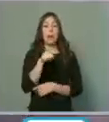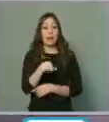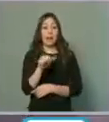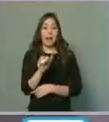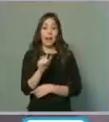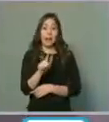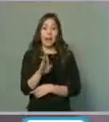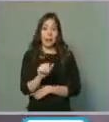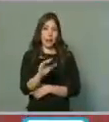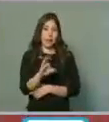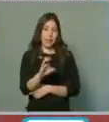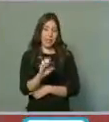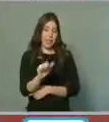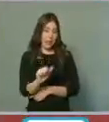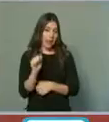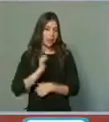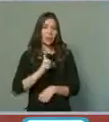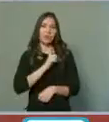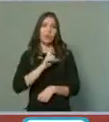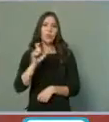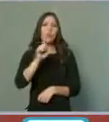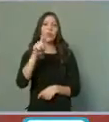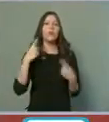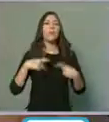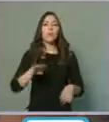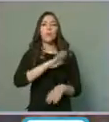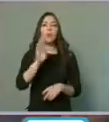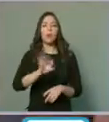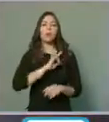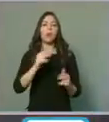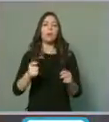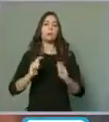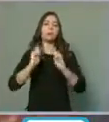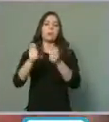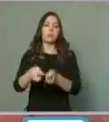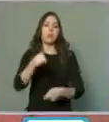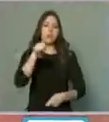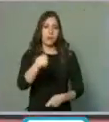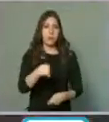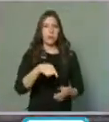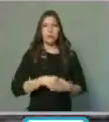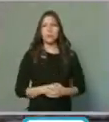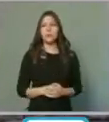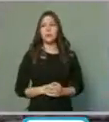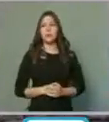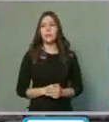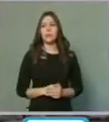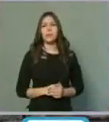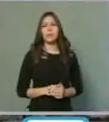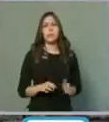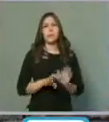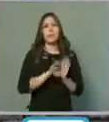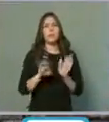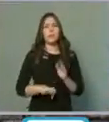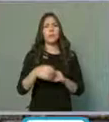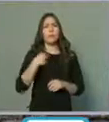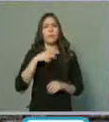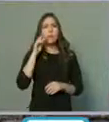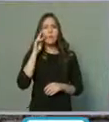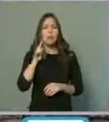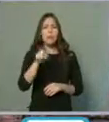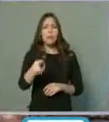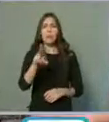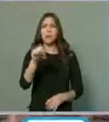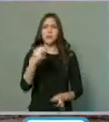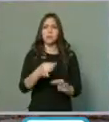alguien. Ahora, esto de no cumplir las obligaciones, yo como heredero y veo que el albacea no está cumpliendo, ¿hay una autoridad a la cual yo acudo